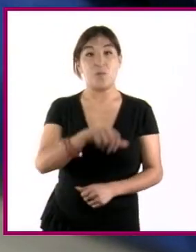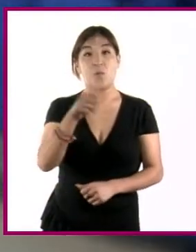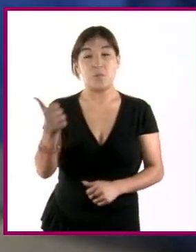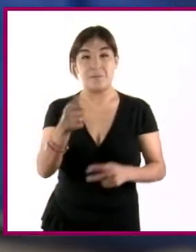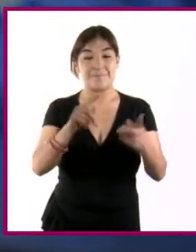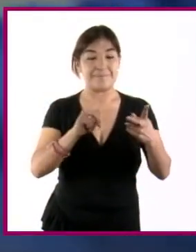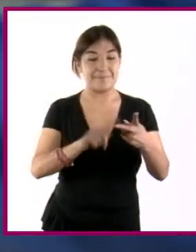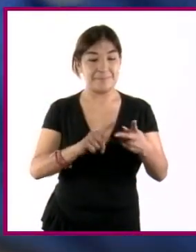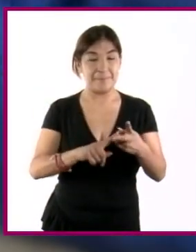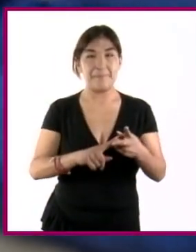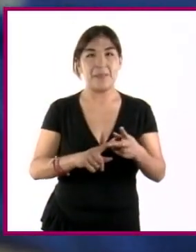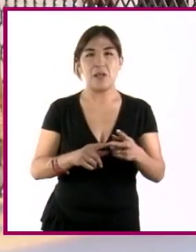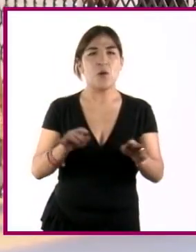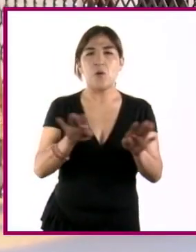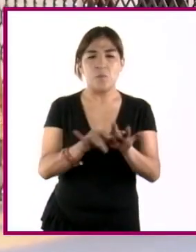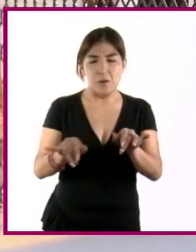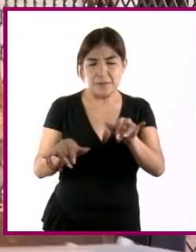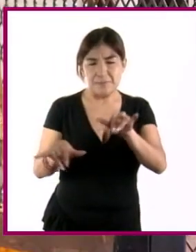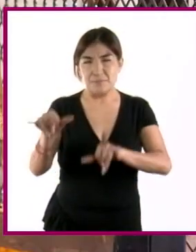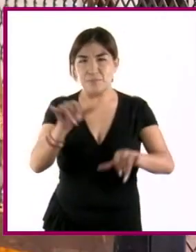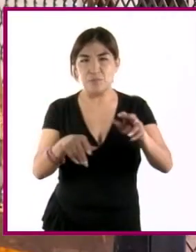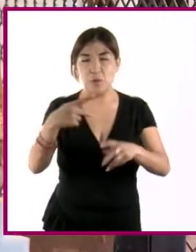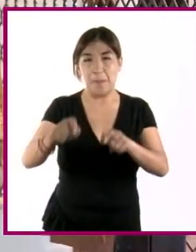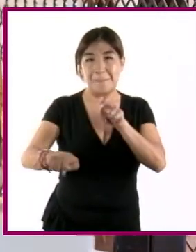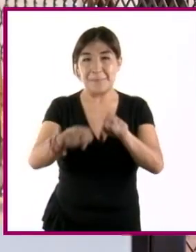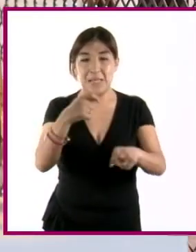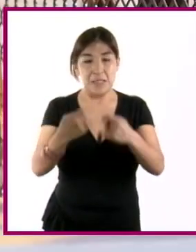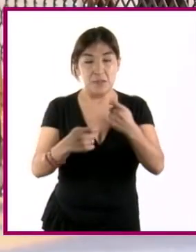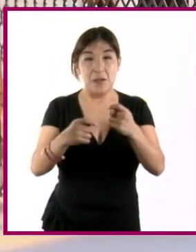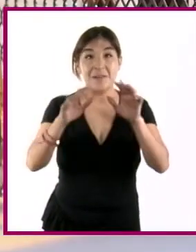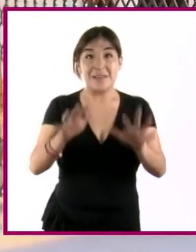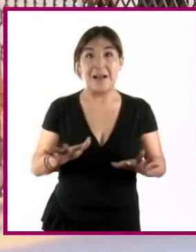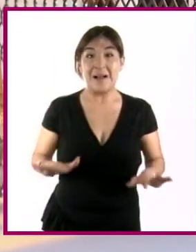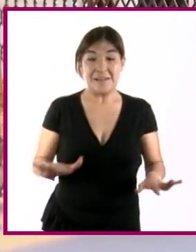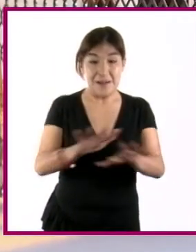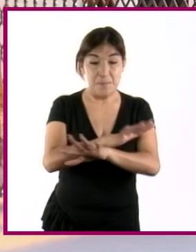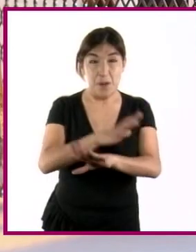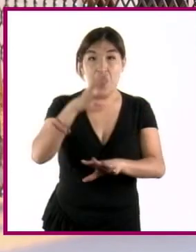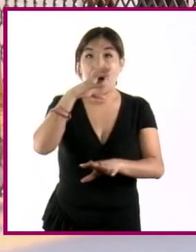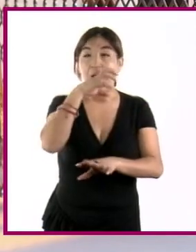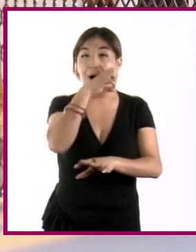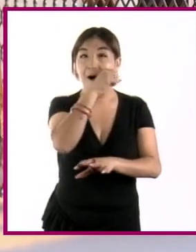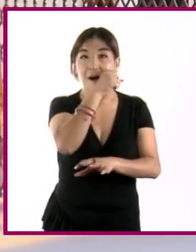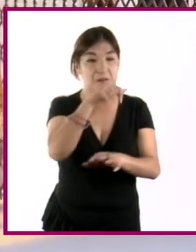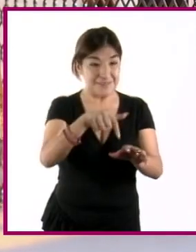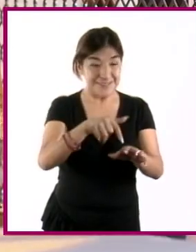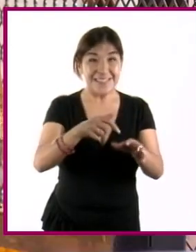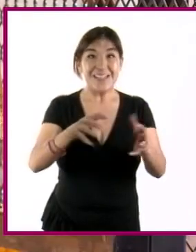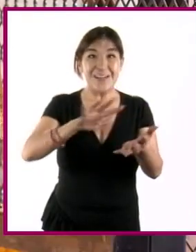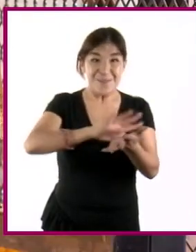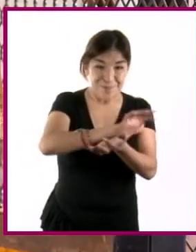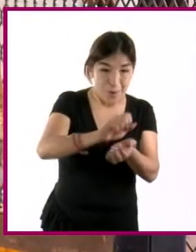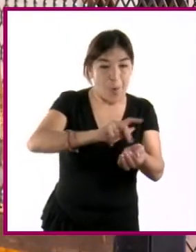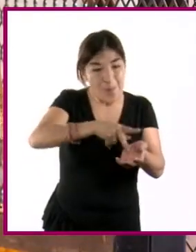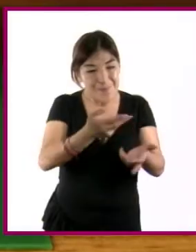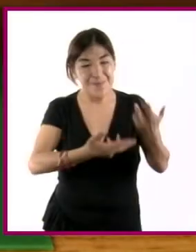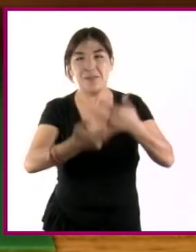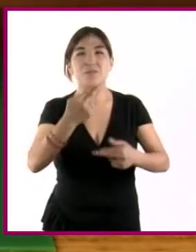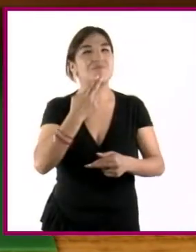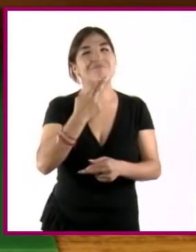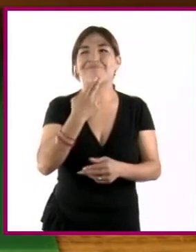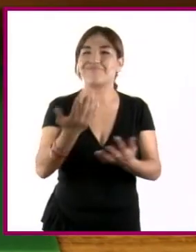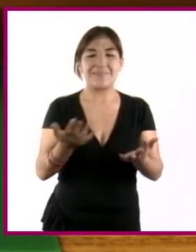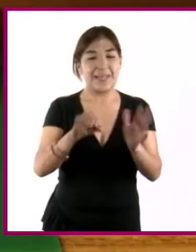cambio químico cuando se moldean y una vez transformados por la acción del calor no pueden ya modificar su forma. Por ejemplo,